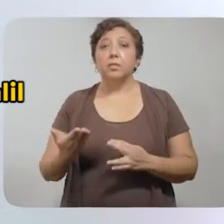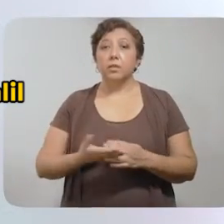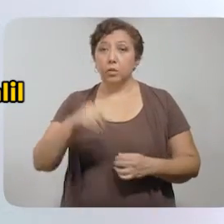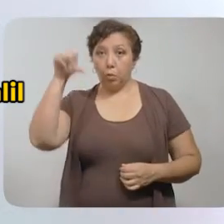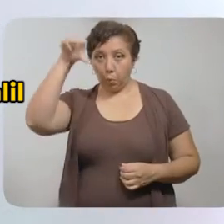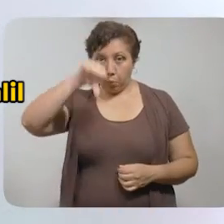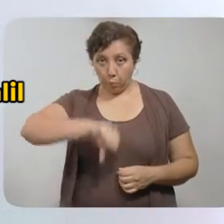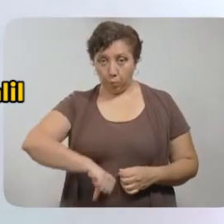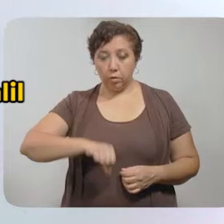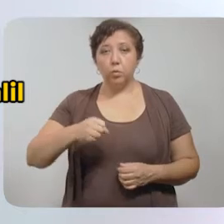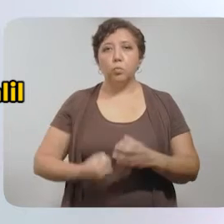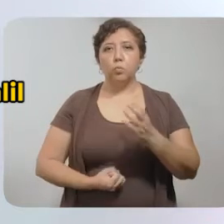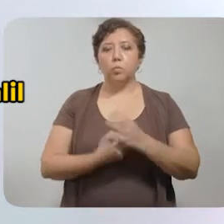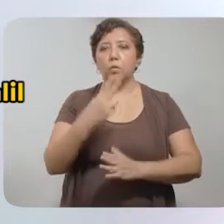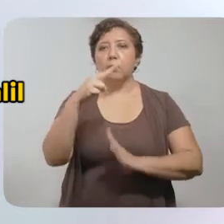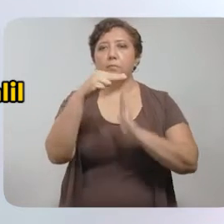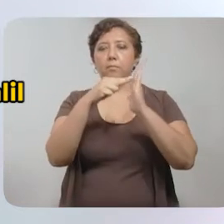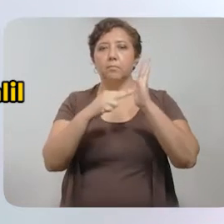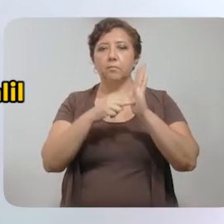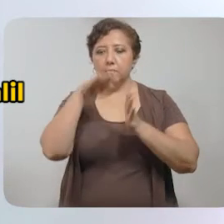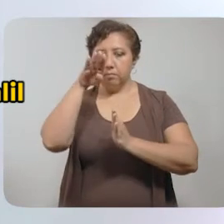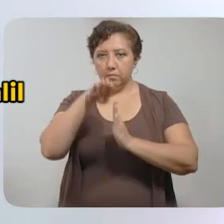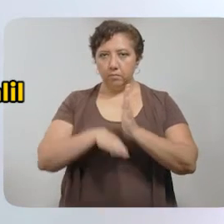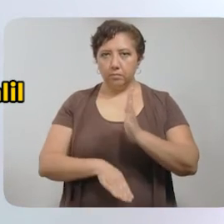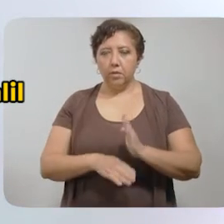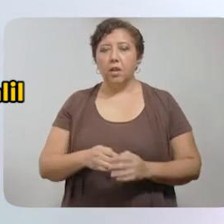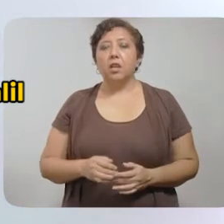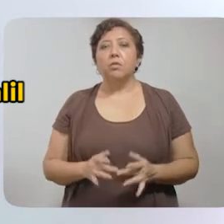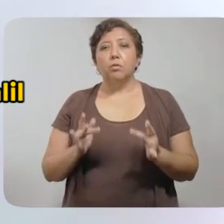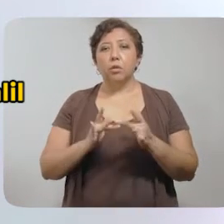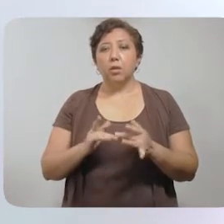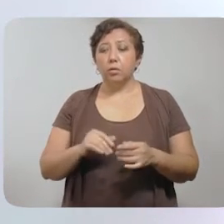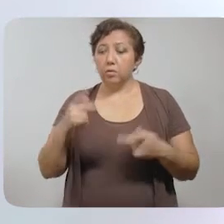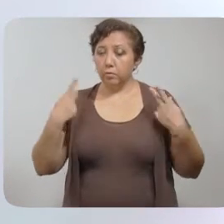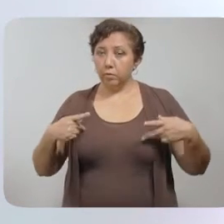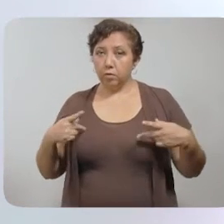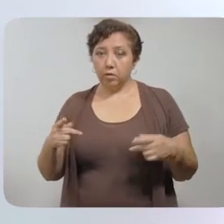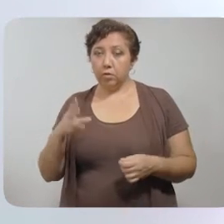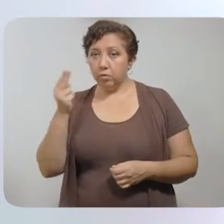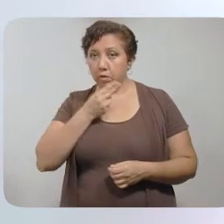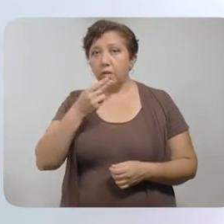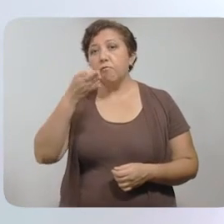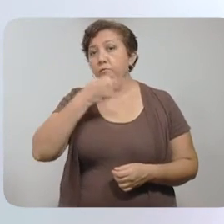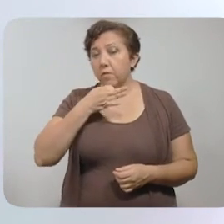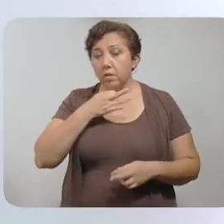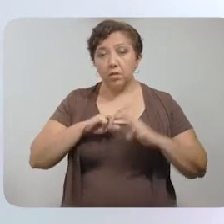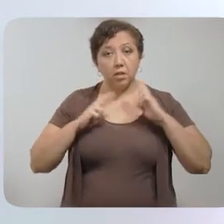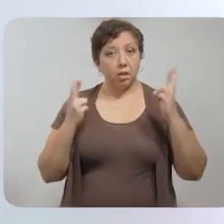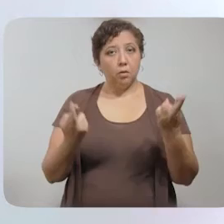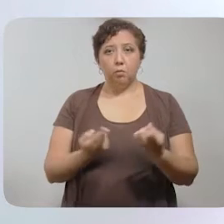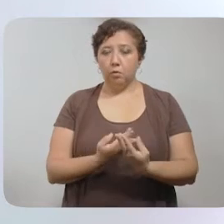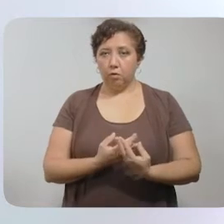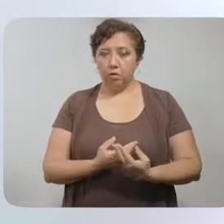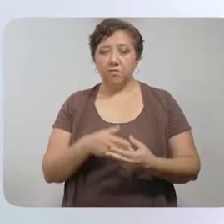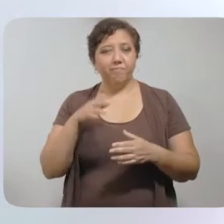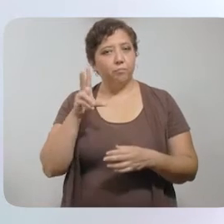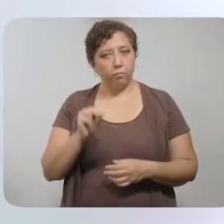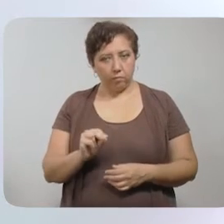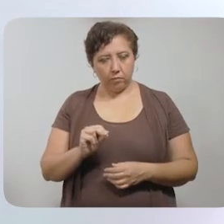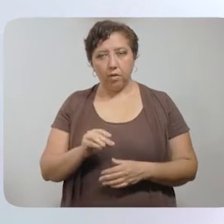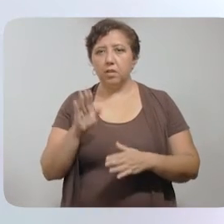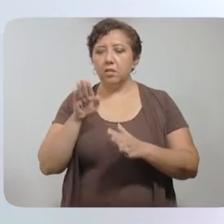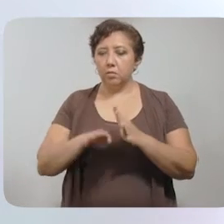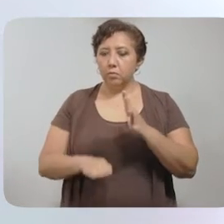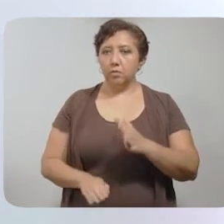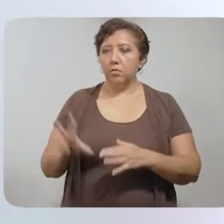de hoy se implementan nuevas medidas tendientes a reducir el contacto social innecesario, las fiestas y las reuniones sociales y así reducir el avance de